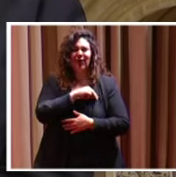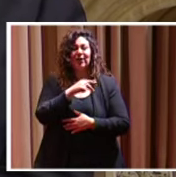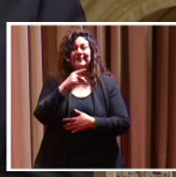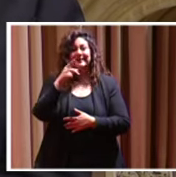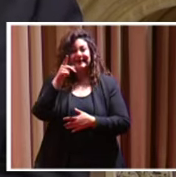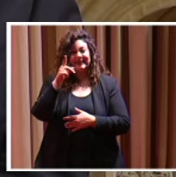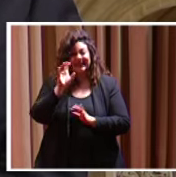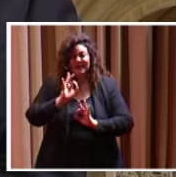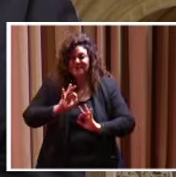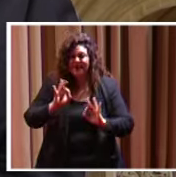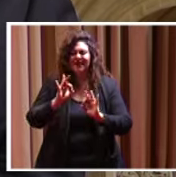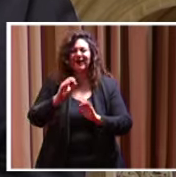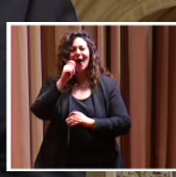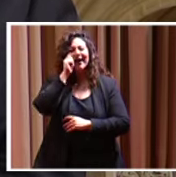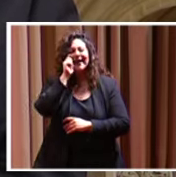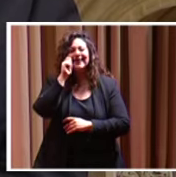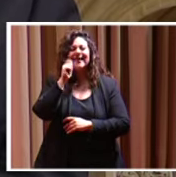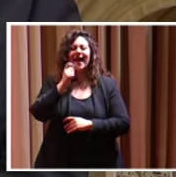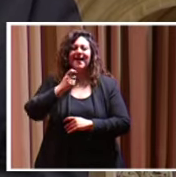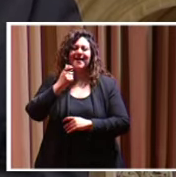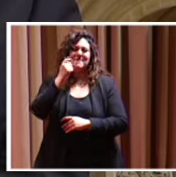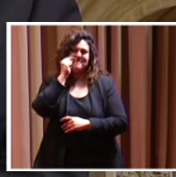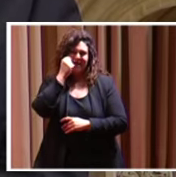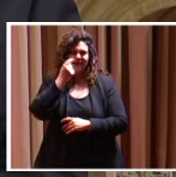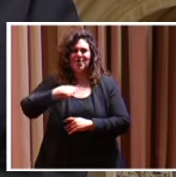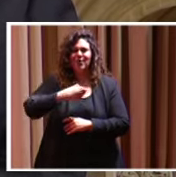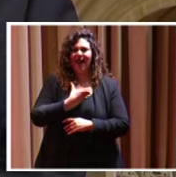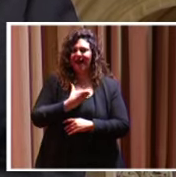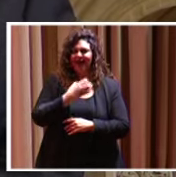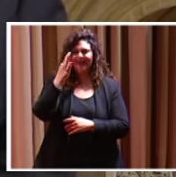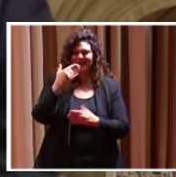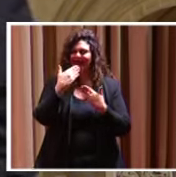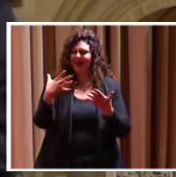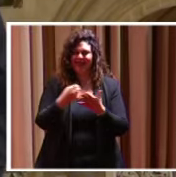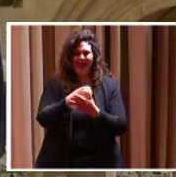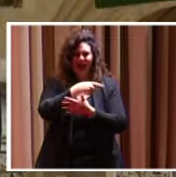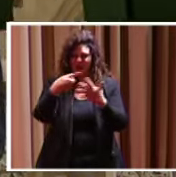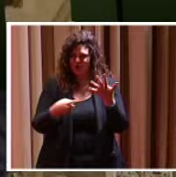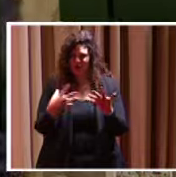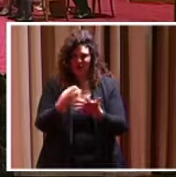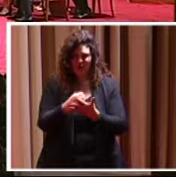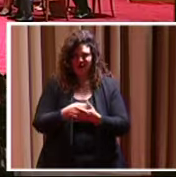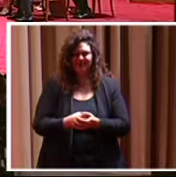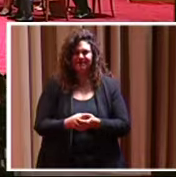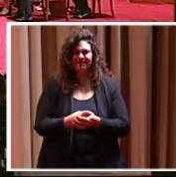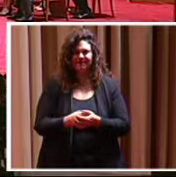y singularmente a la querida Marifran, nuestra alcaldesa. Muchas gracias a todos.